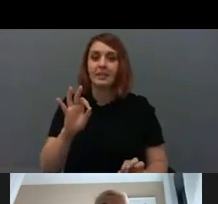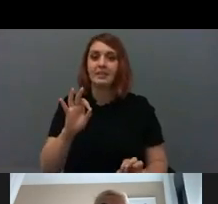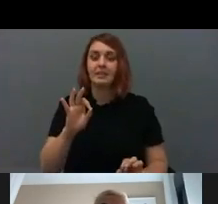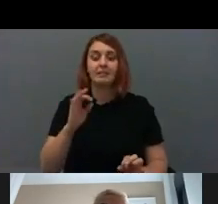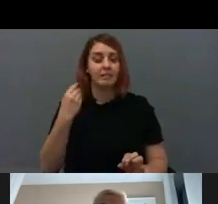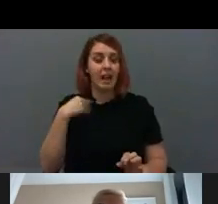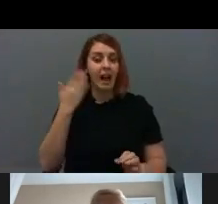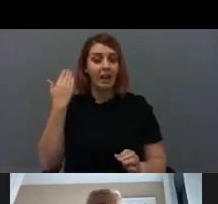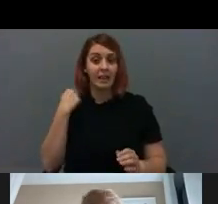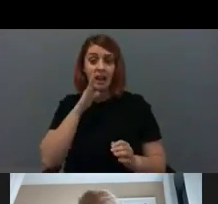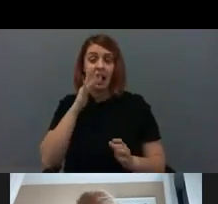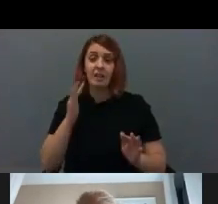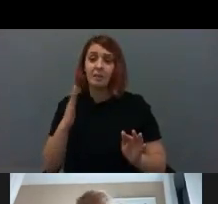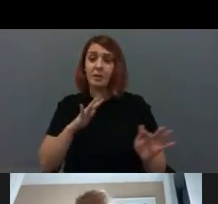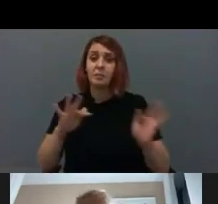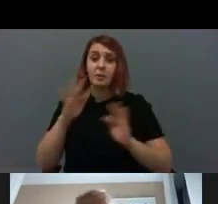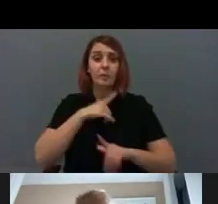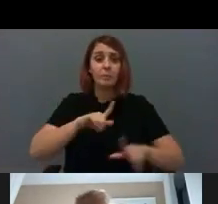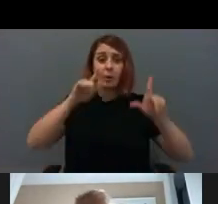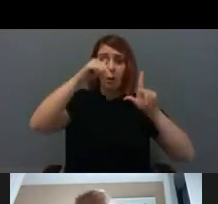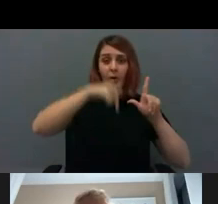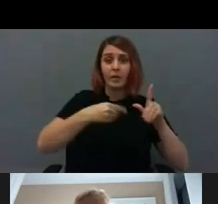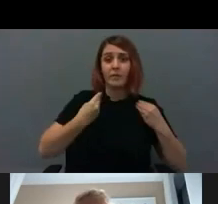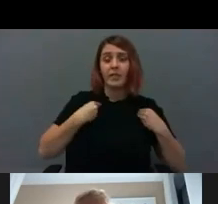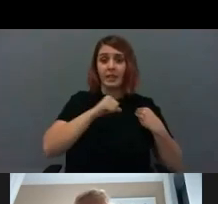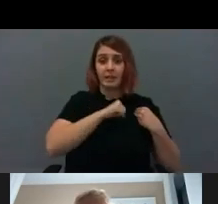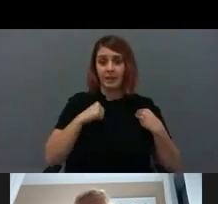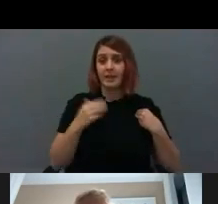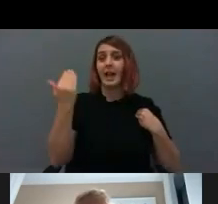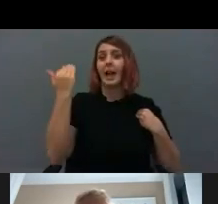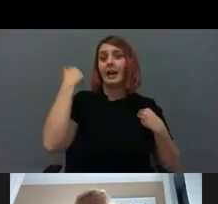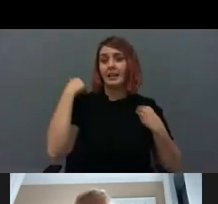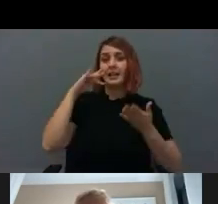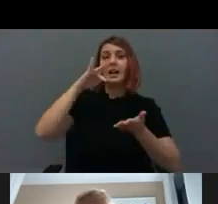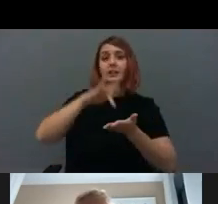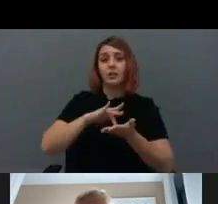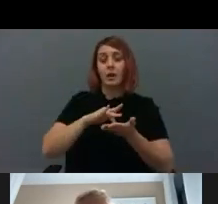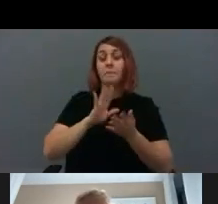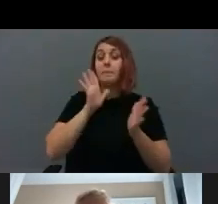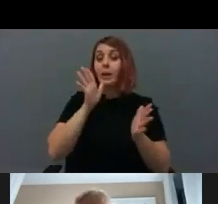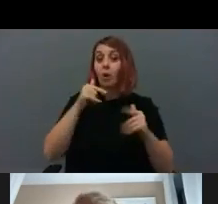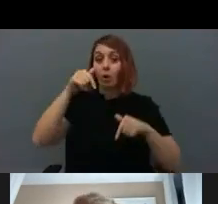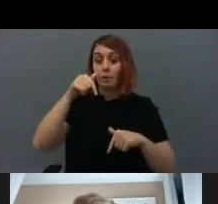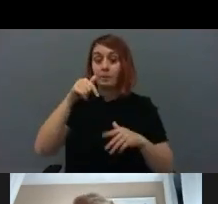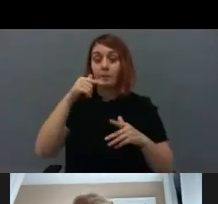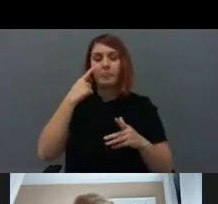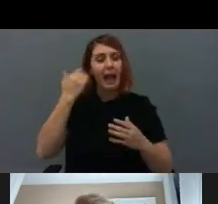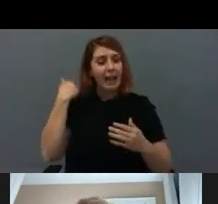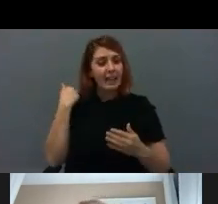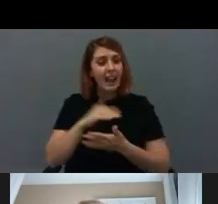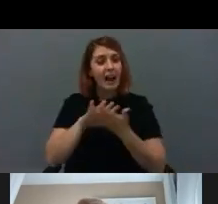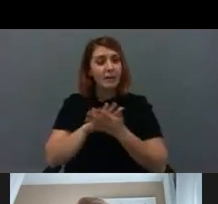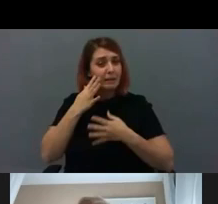a, por, más que nada porque el protagonismo de la vida independiente fue ayer y ya tuvo su, su momento, justamente ayer se